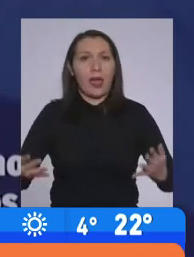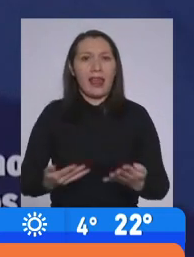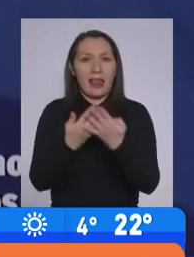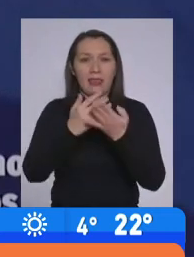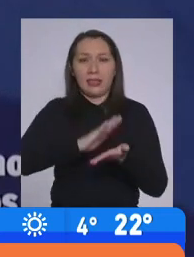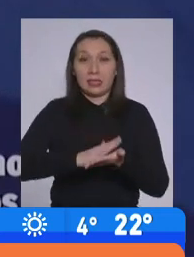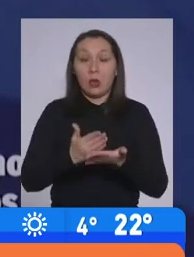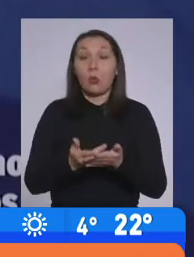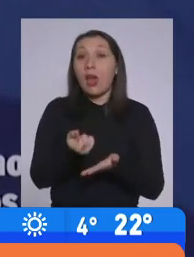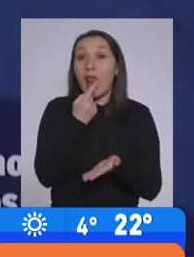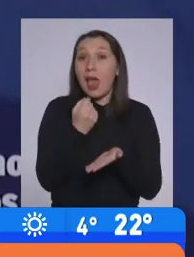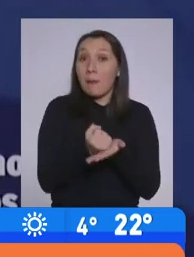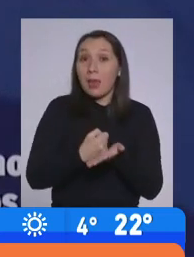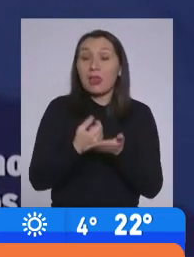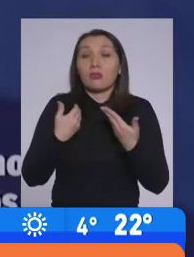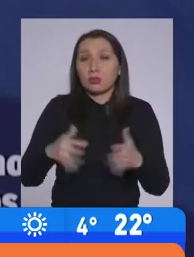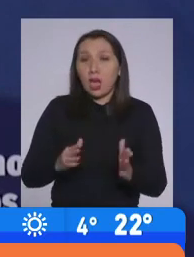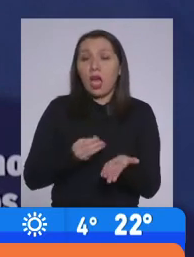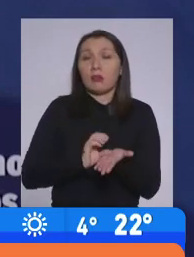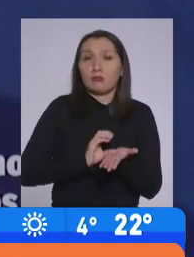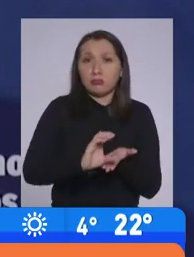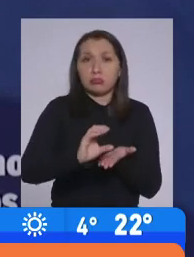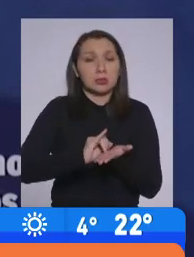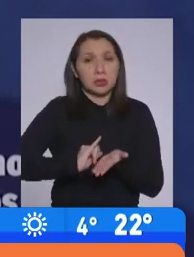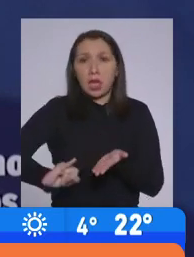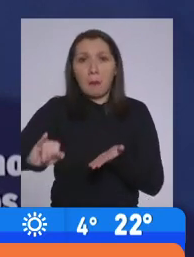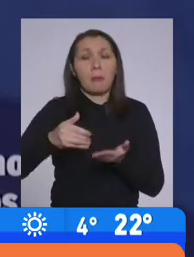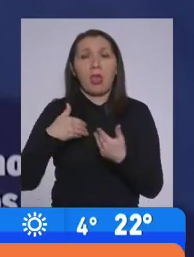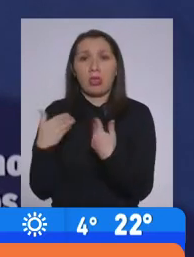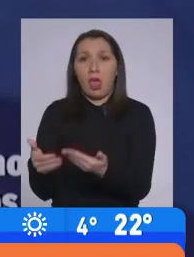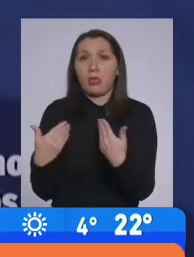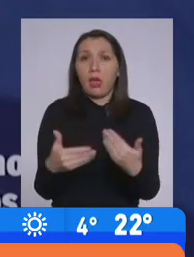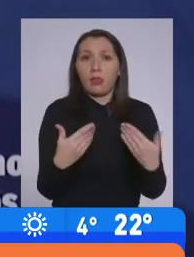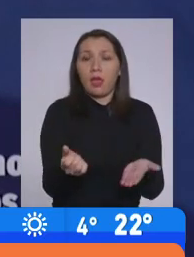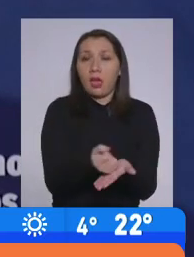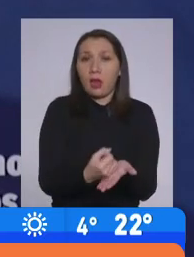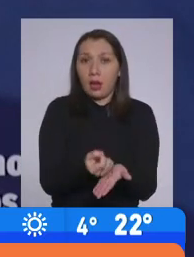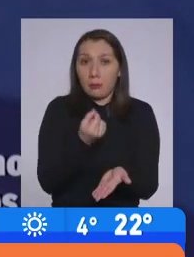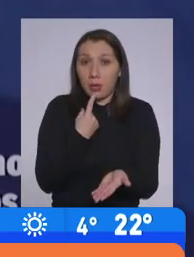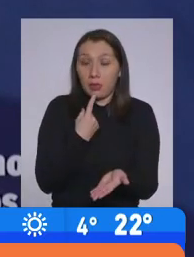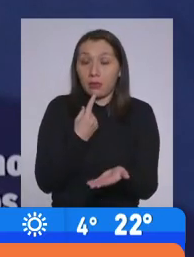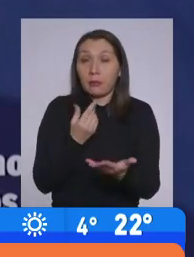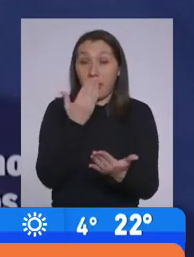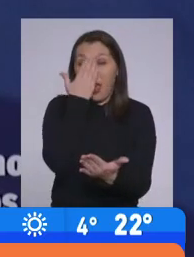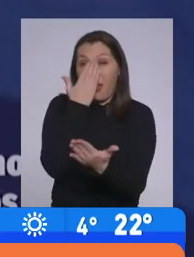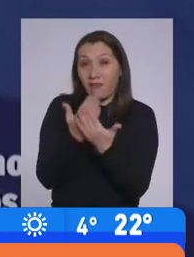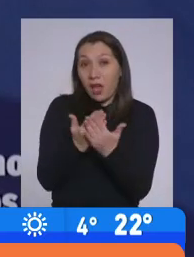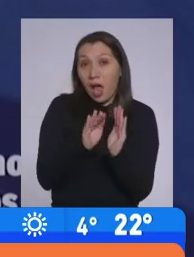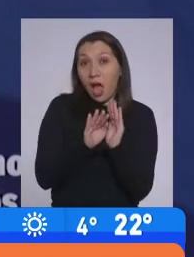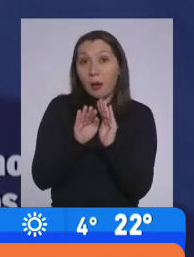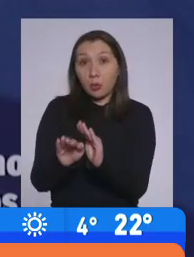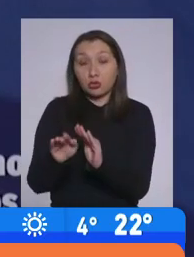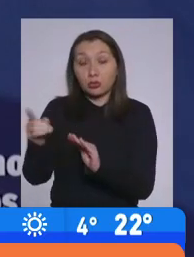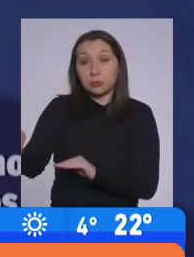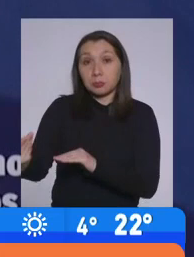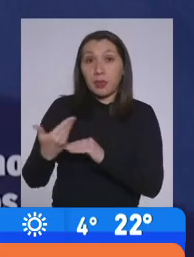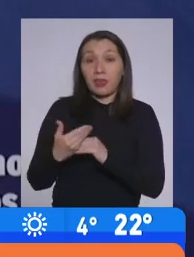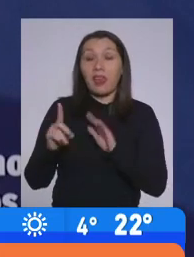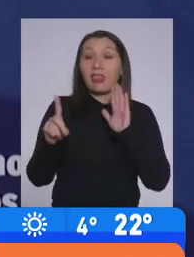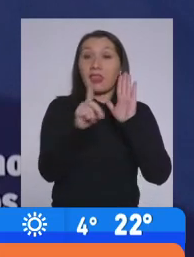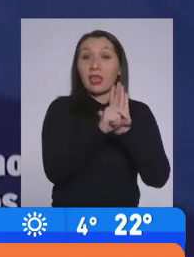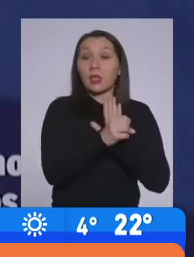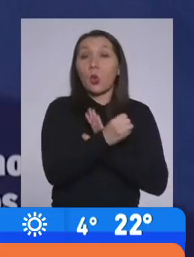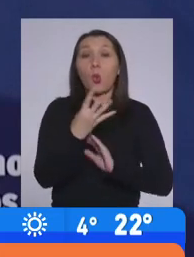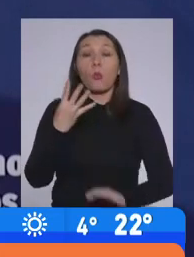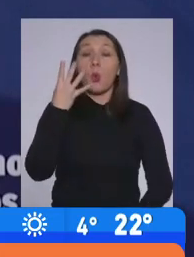los medicamentos se han entregado en forma constante para enfrentar y apoyar lo solicitado por el decreto